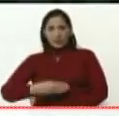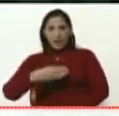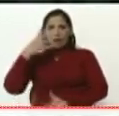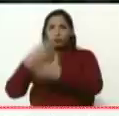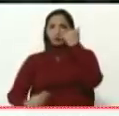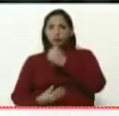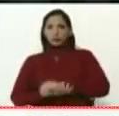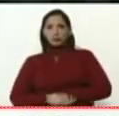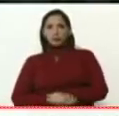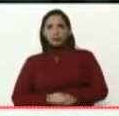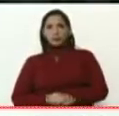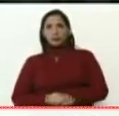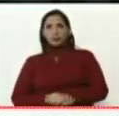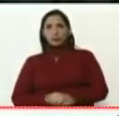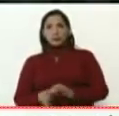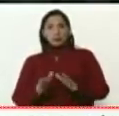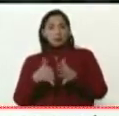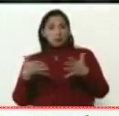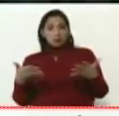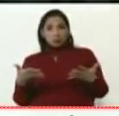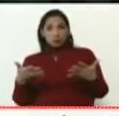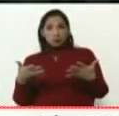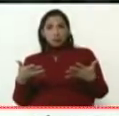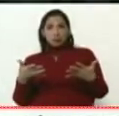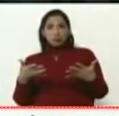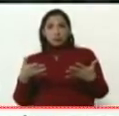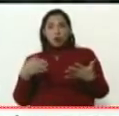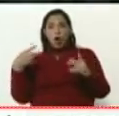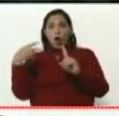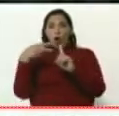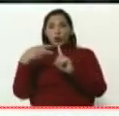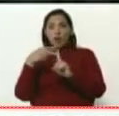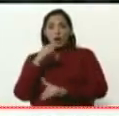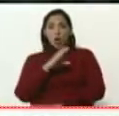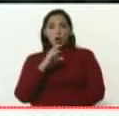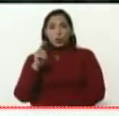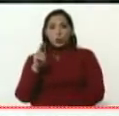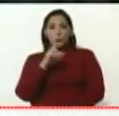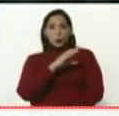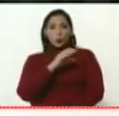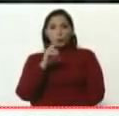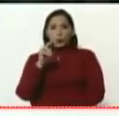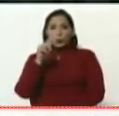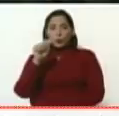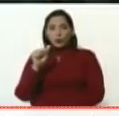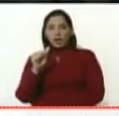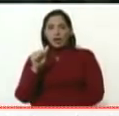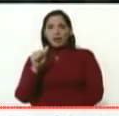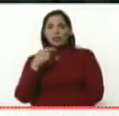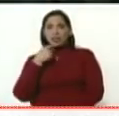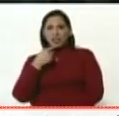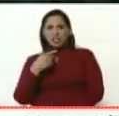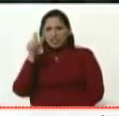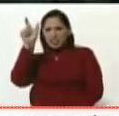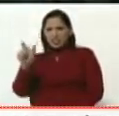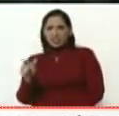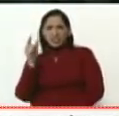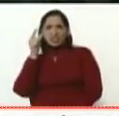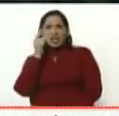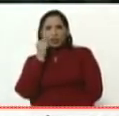desertores que estuvieron en ese hotel de Cúcuta, que señalan a la señora Rosana Barrera y